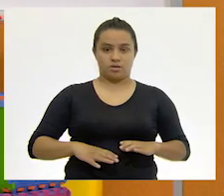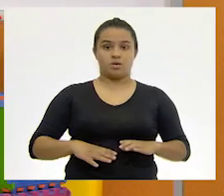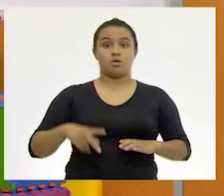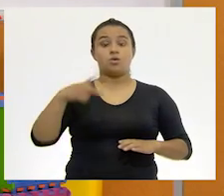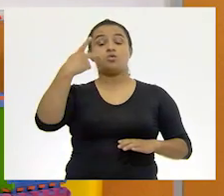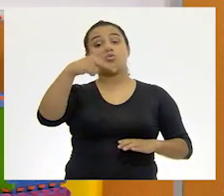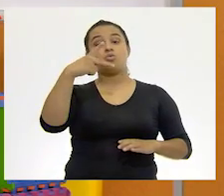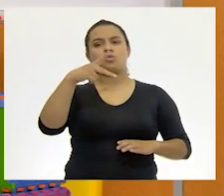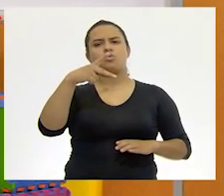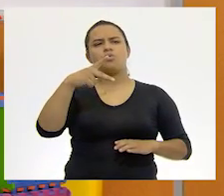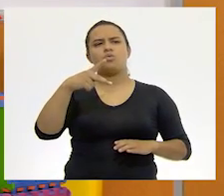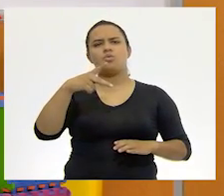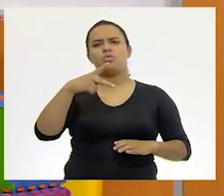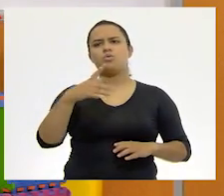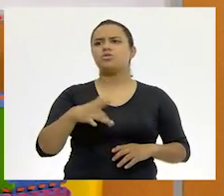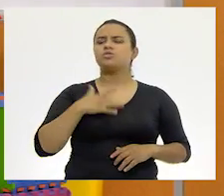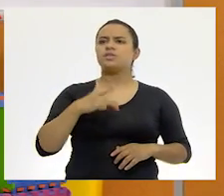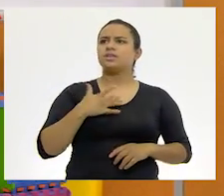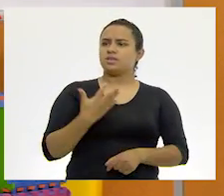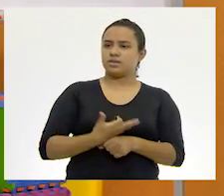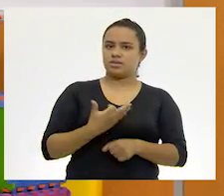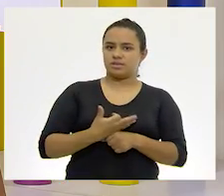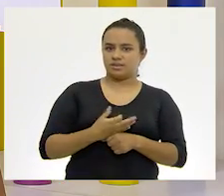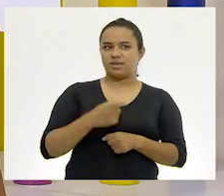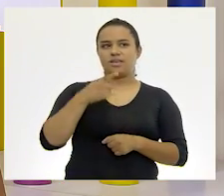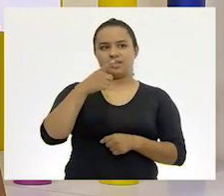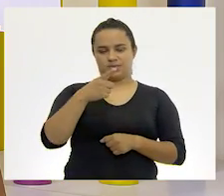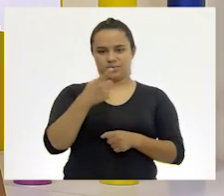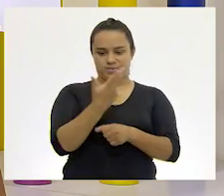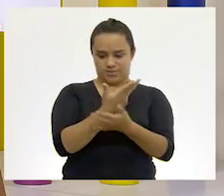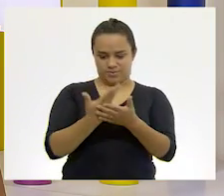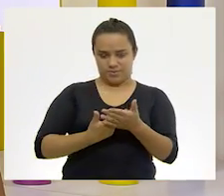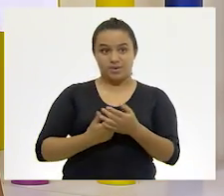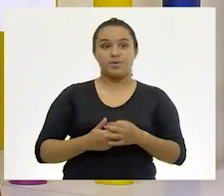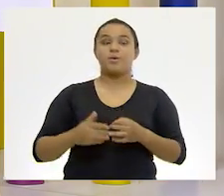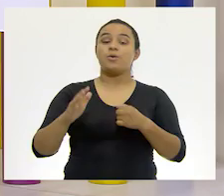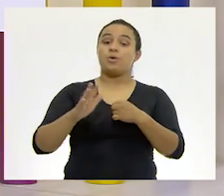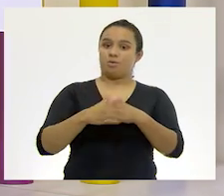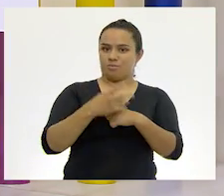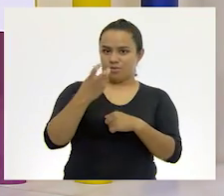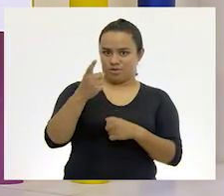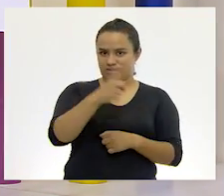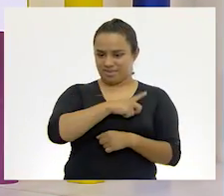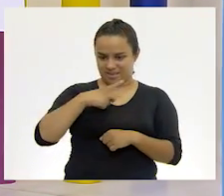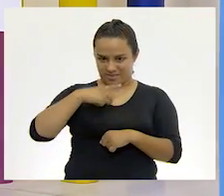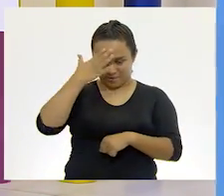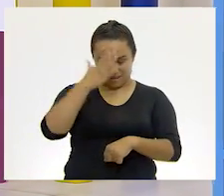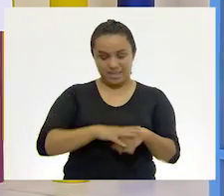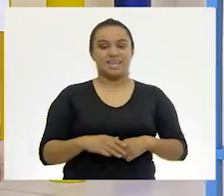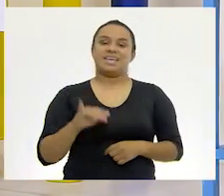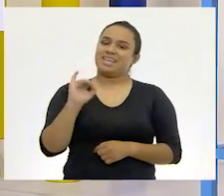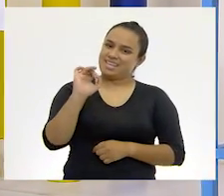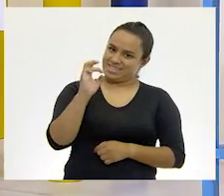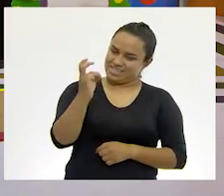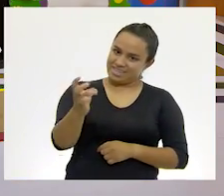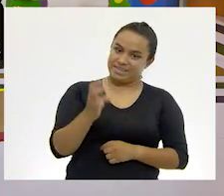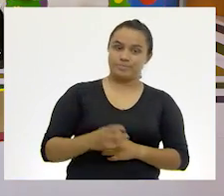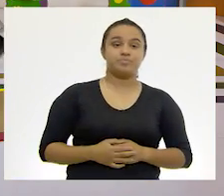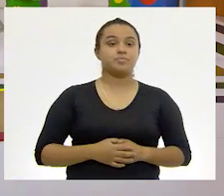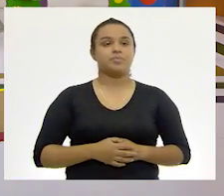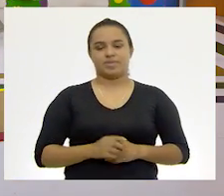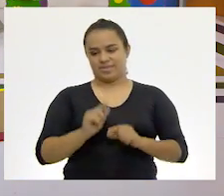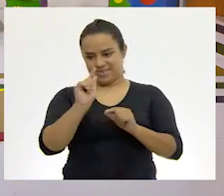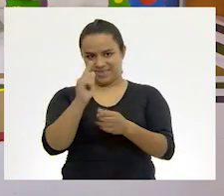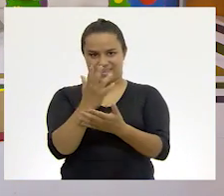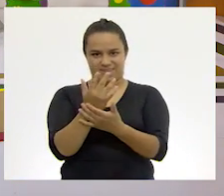postura que representa cómo te sientes ahorita. Ah, sí. ¿Te parece? Por eso me pediste que la recordara. Exacto. Ah, bueno, sí. Entonces,